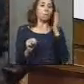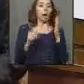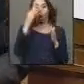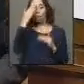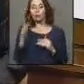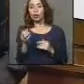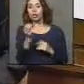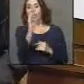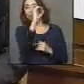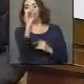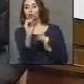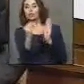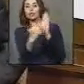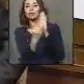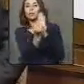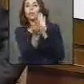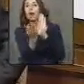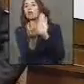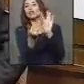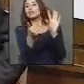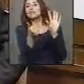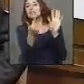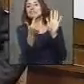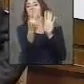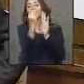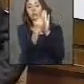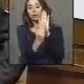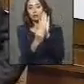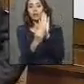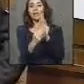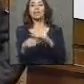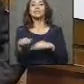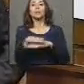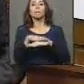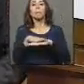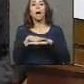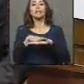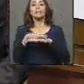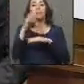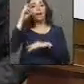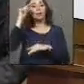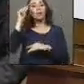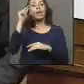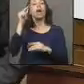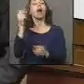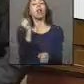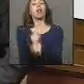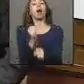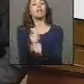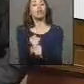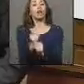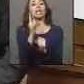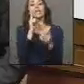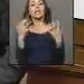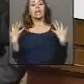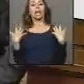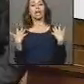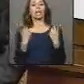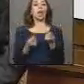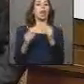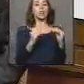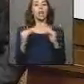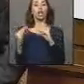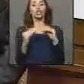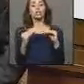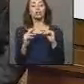el guarismo, pero discúlpenme, tiene que ver con un principio básico de la doctrina laboral. ¿Quién se hace cargo de la